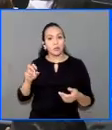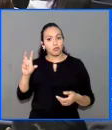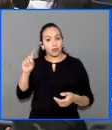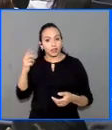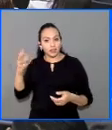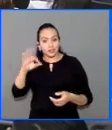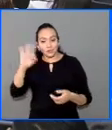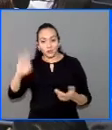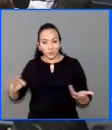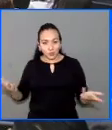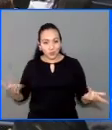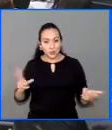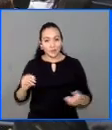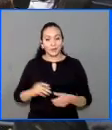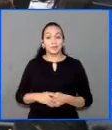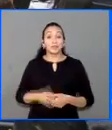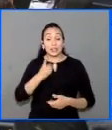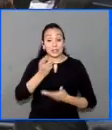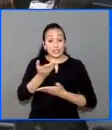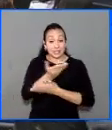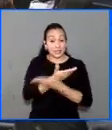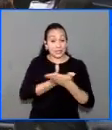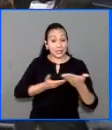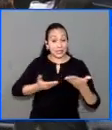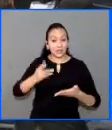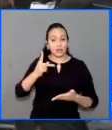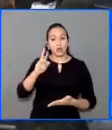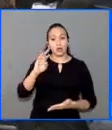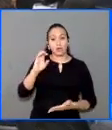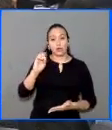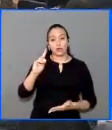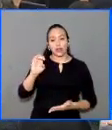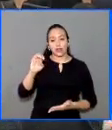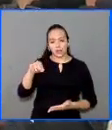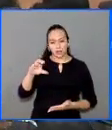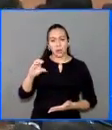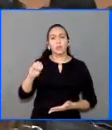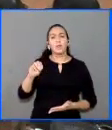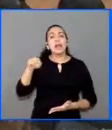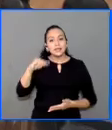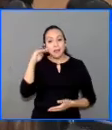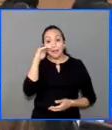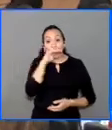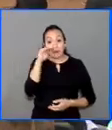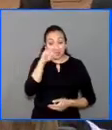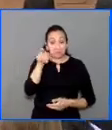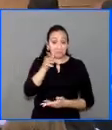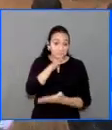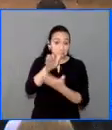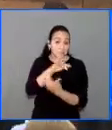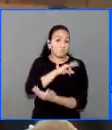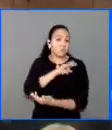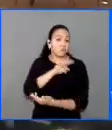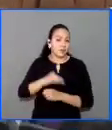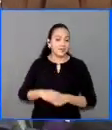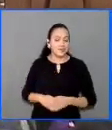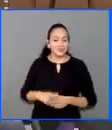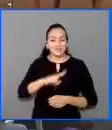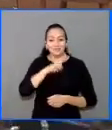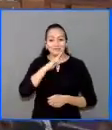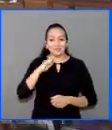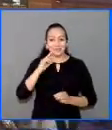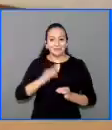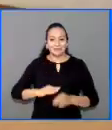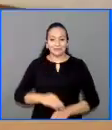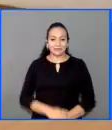Recordaron que los servicios de la Prodecon son totalmente gratuitos. Para el canal del Poder Judicial de la Federación, Lorena Sánchez